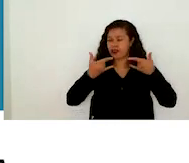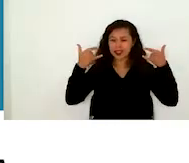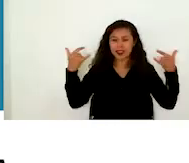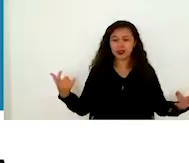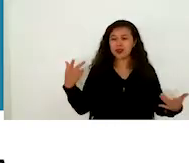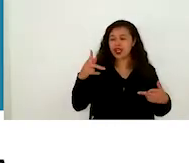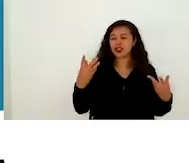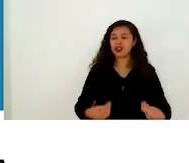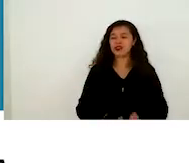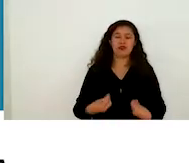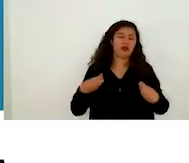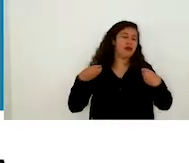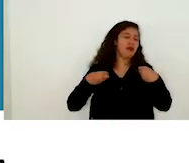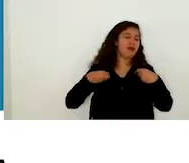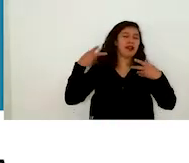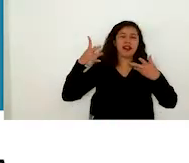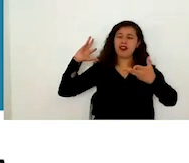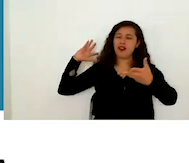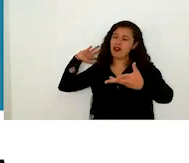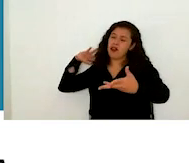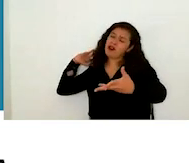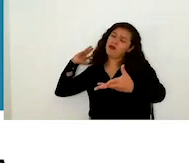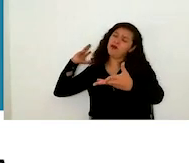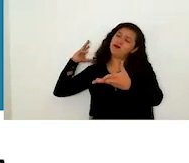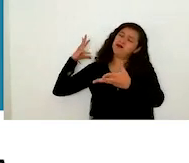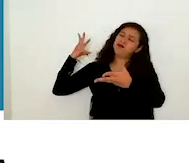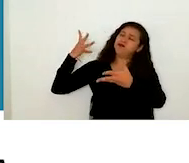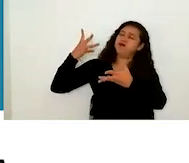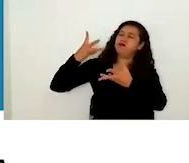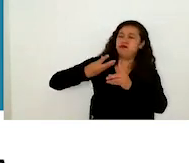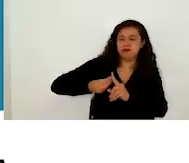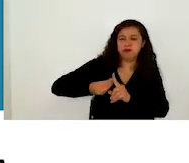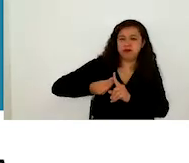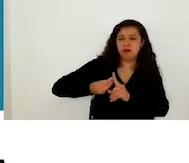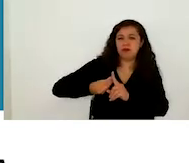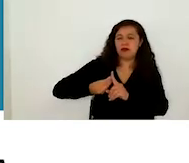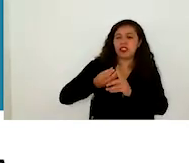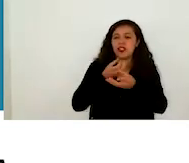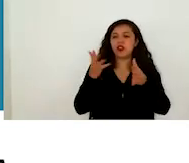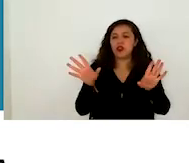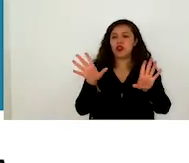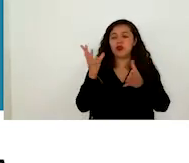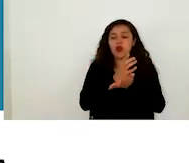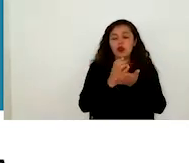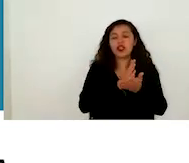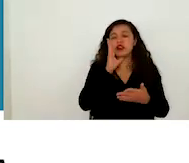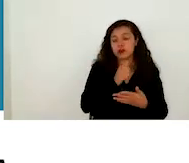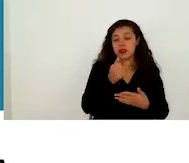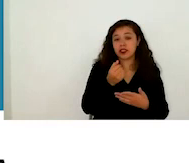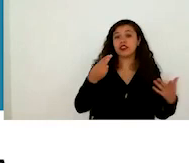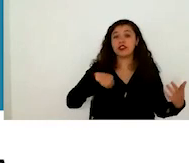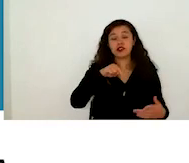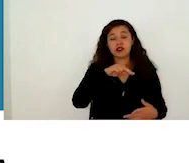de su de su historia personal no ha sabido separar pero nosotros podemos